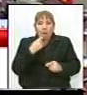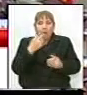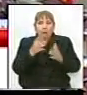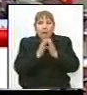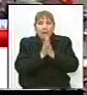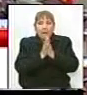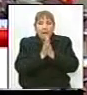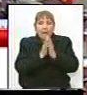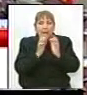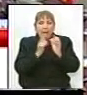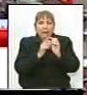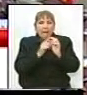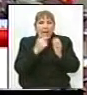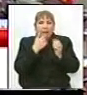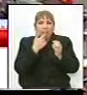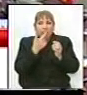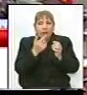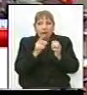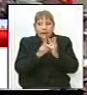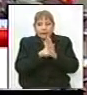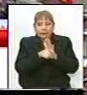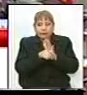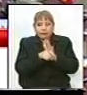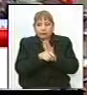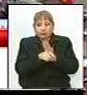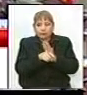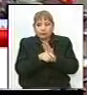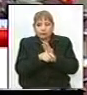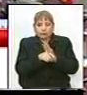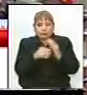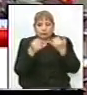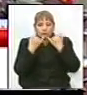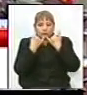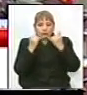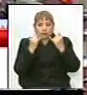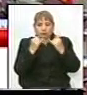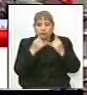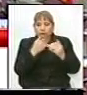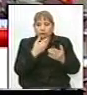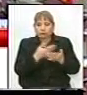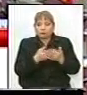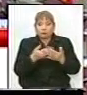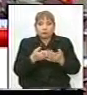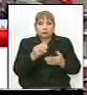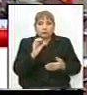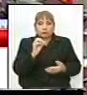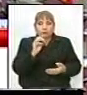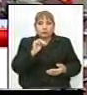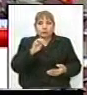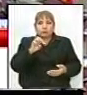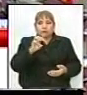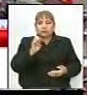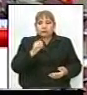palabra en unos minutos, la información que nos acaba de hacer llegar el jefe de la OMP, producto